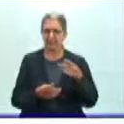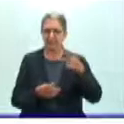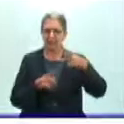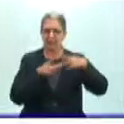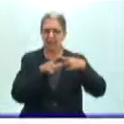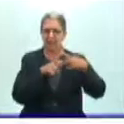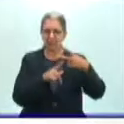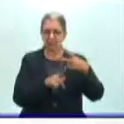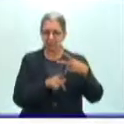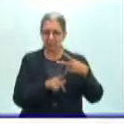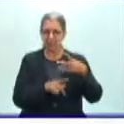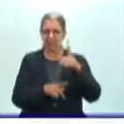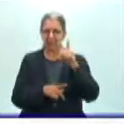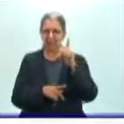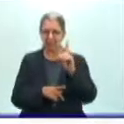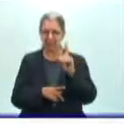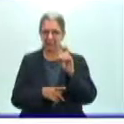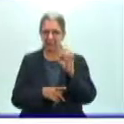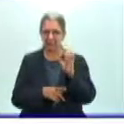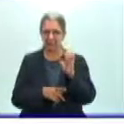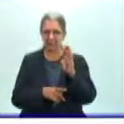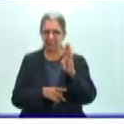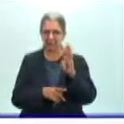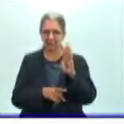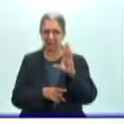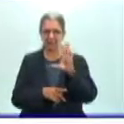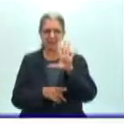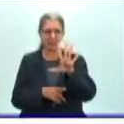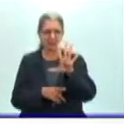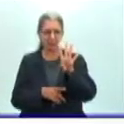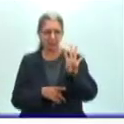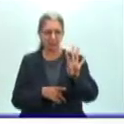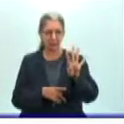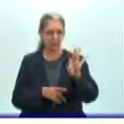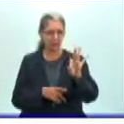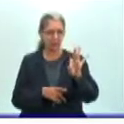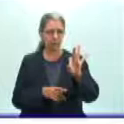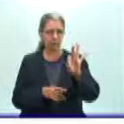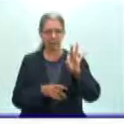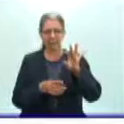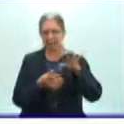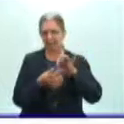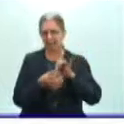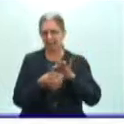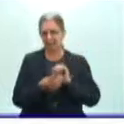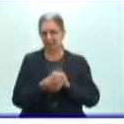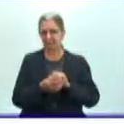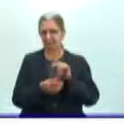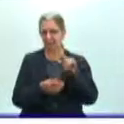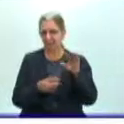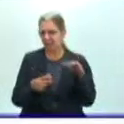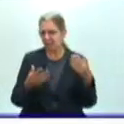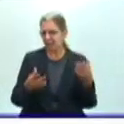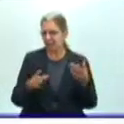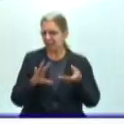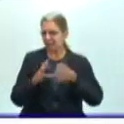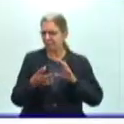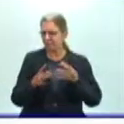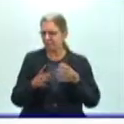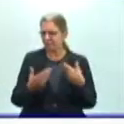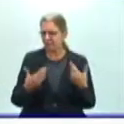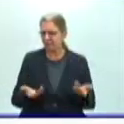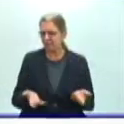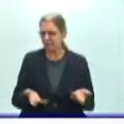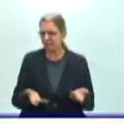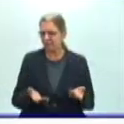su amplitud es de 58 grados. Observa qué tipo de ángulo es este. Fíjate bien que el